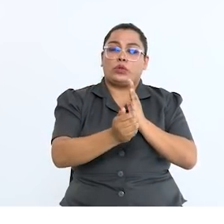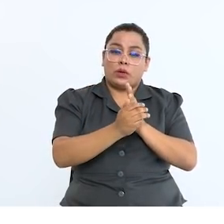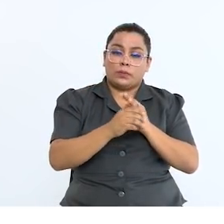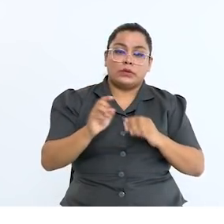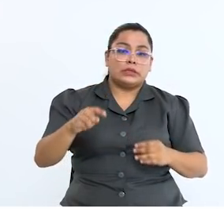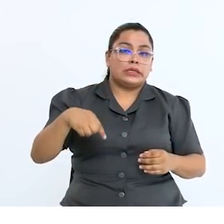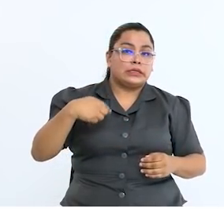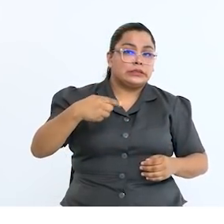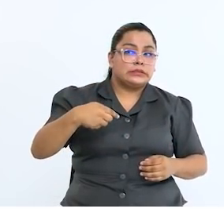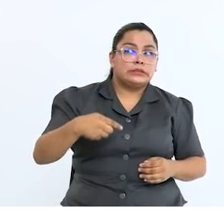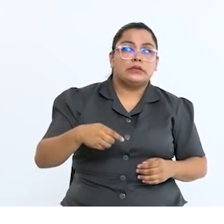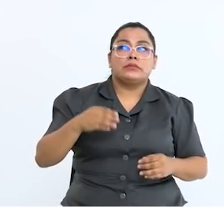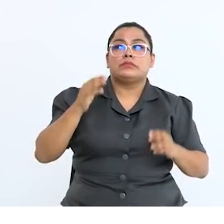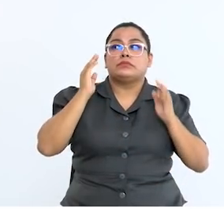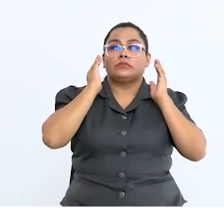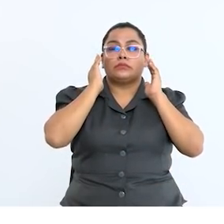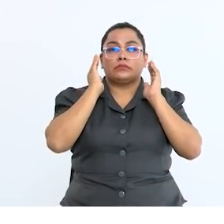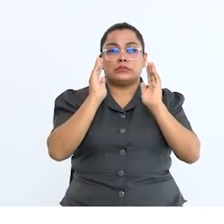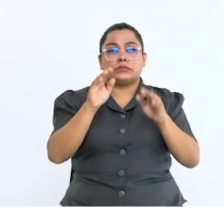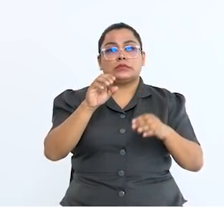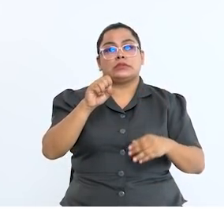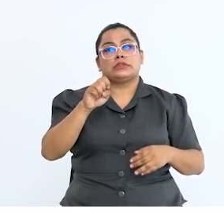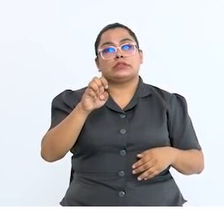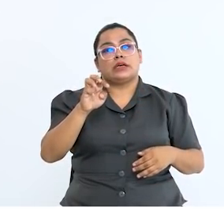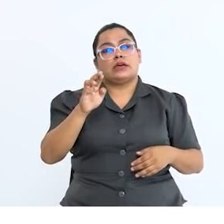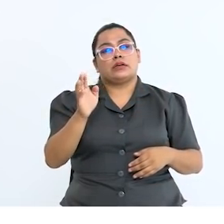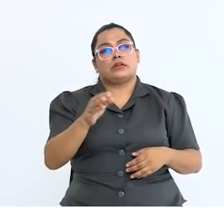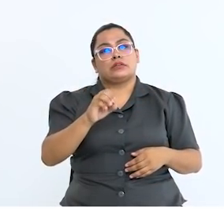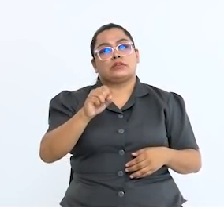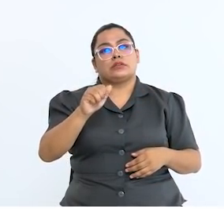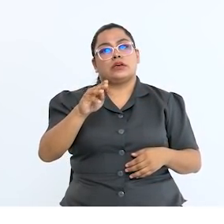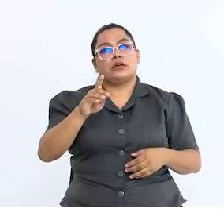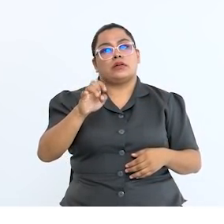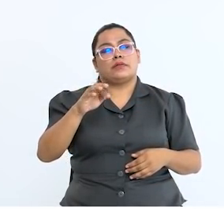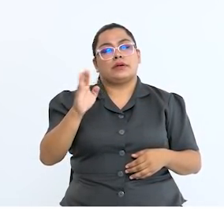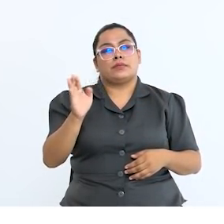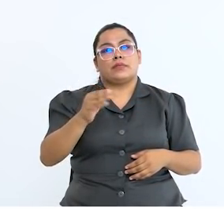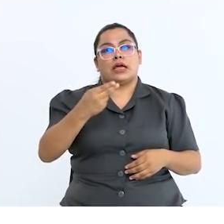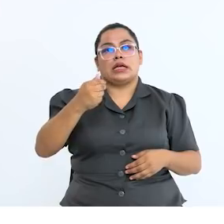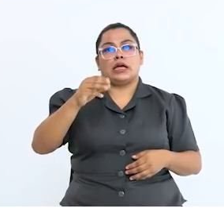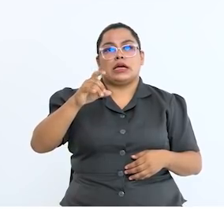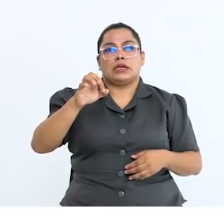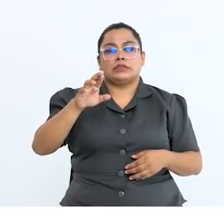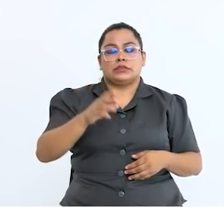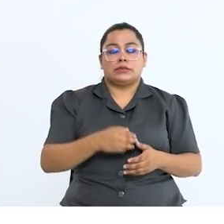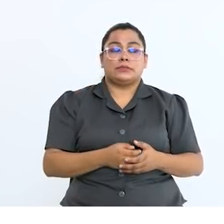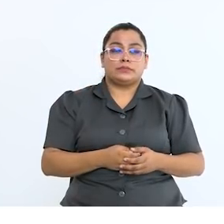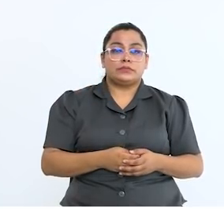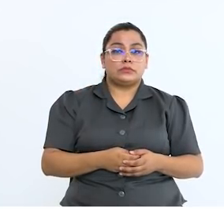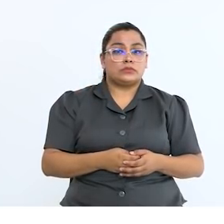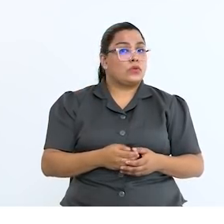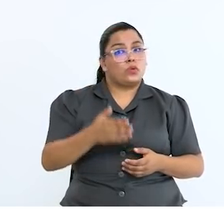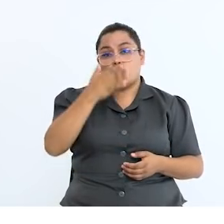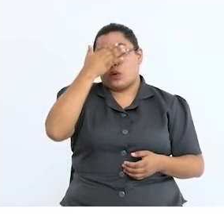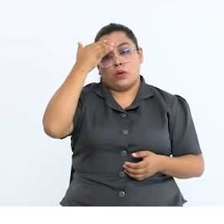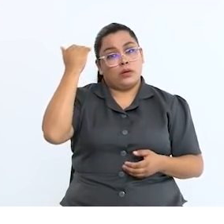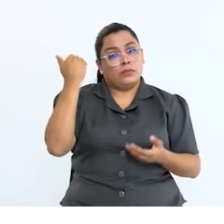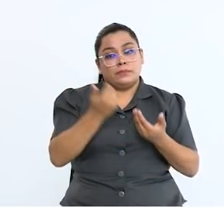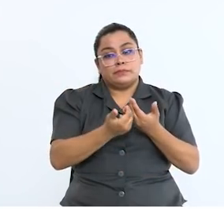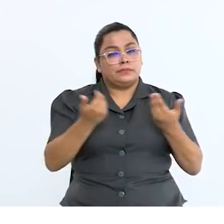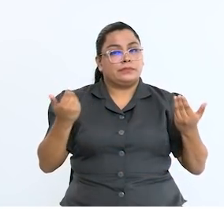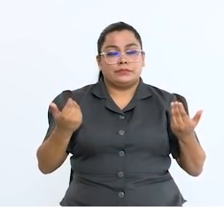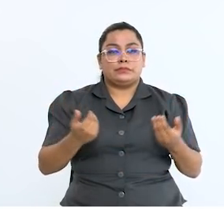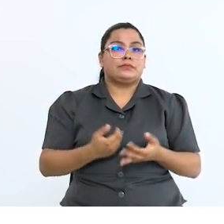una competencia siempre están presentes el ser, el saber y el hacer. Esta es una triada que no la